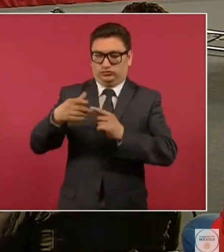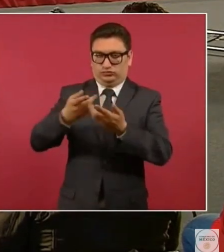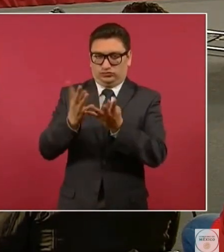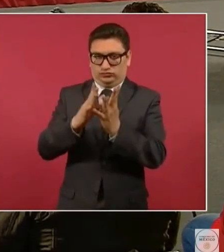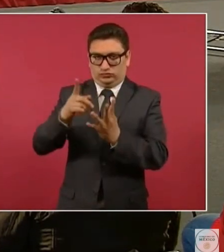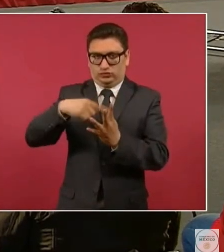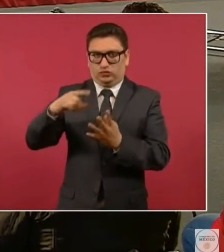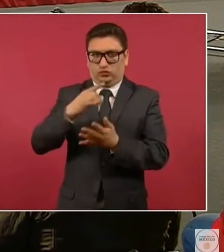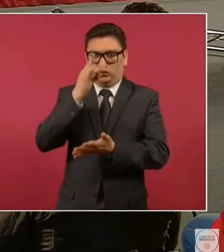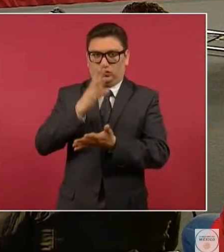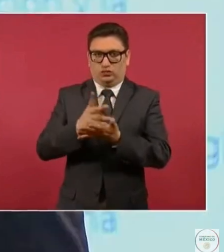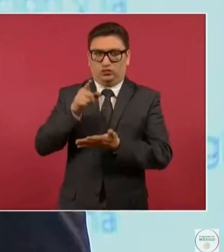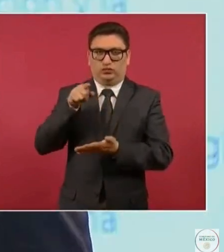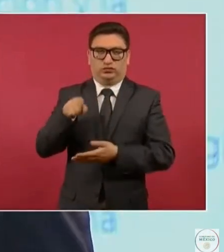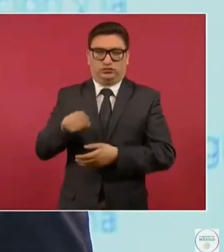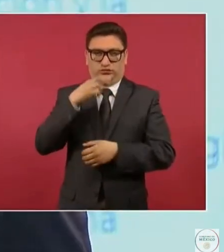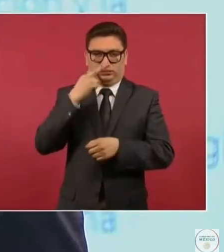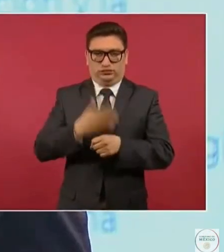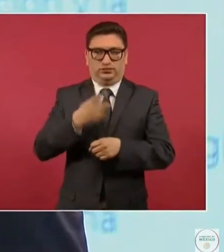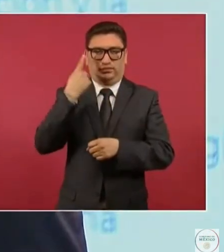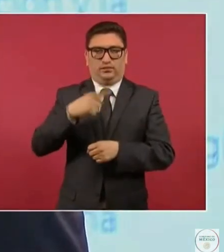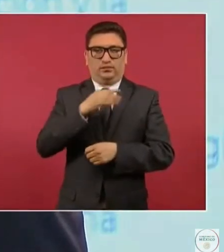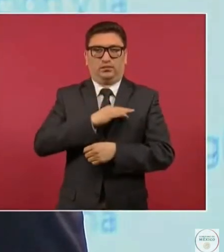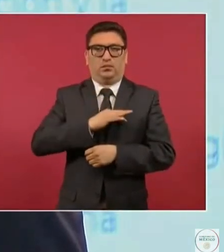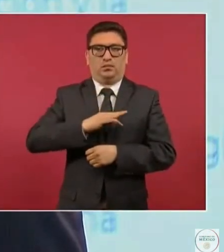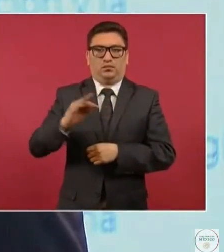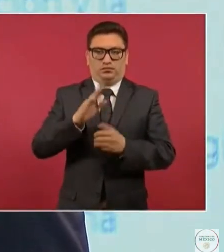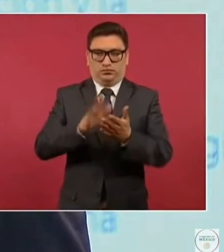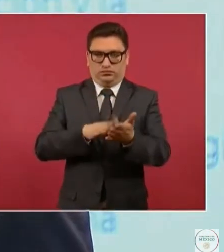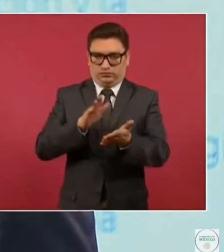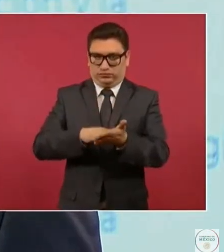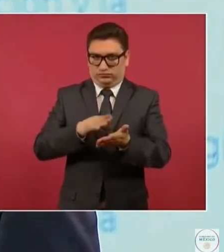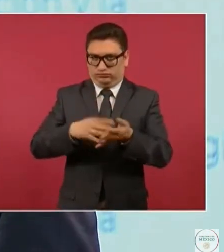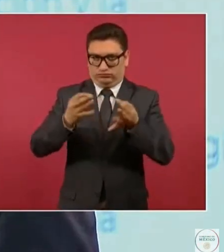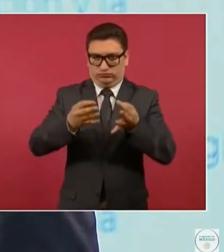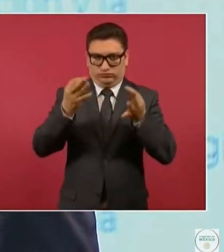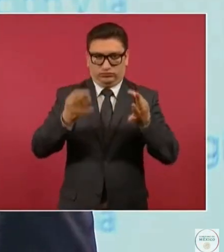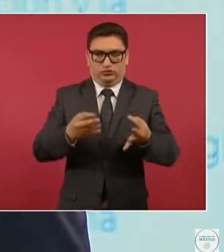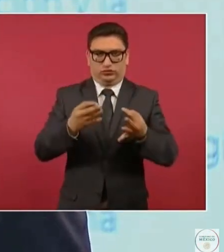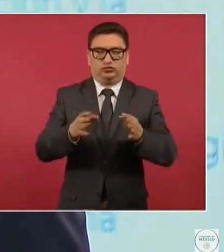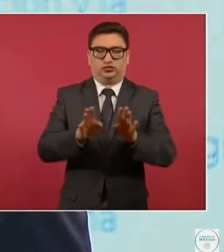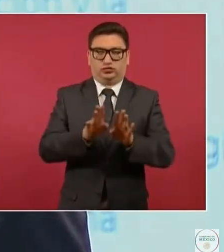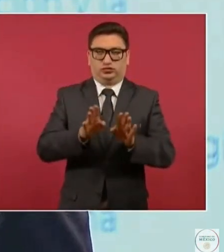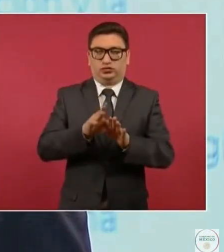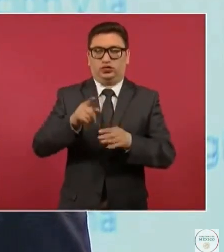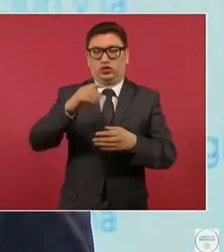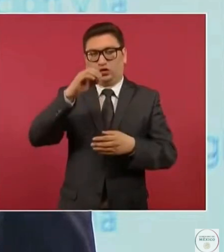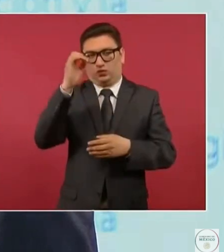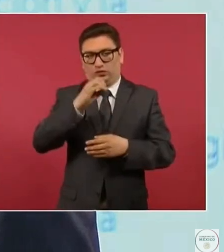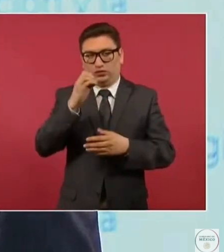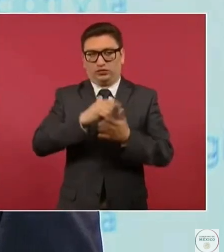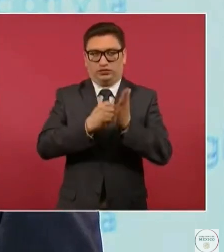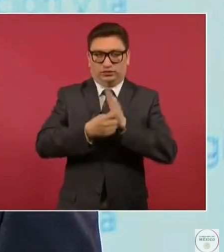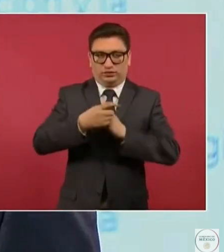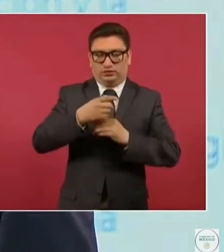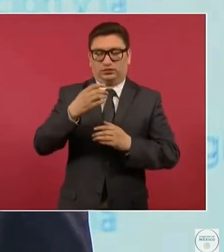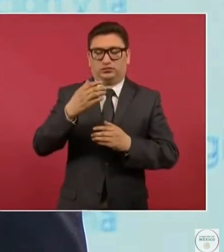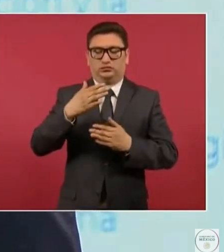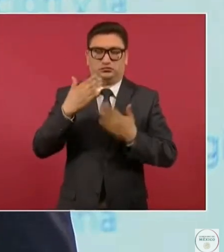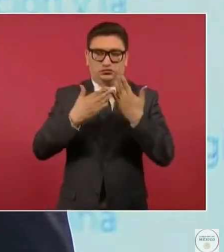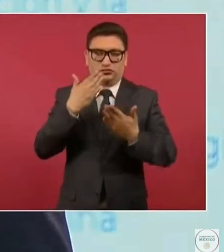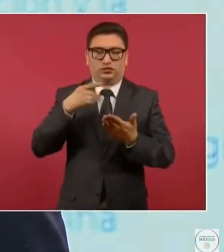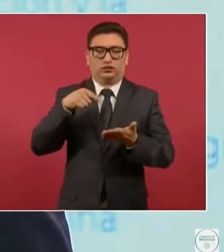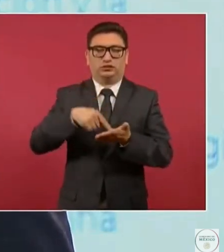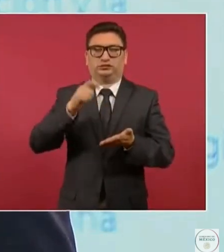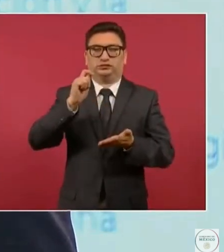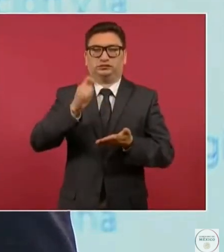la única instancia en donde se pueda tener la documentación de lo que se llaman las opiniones técnicas académicas, que